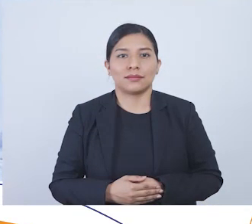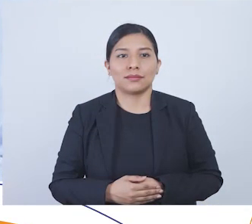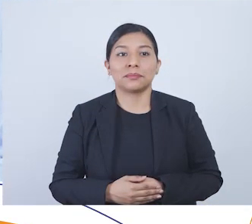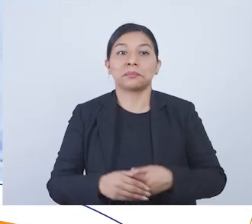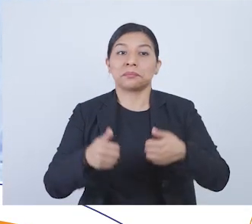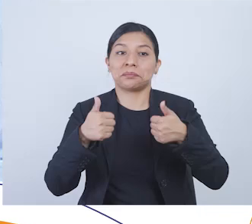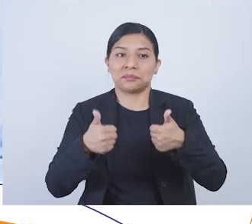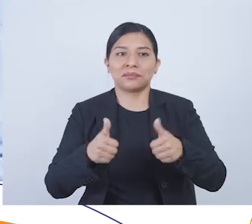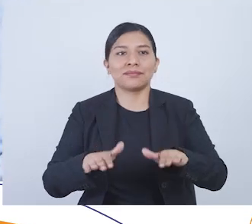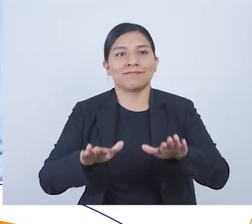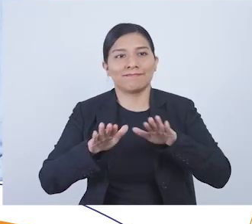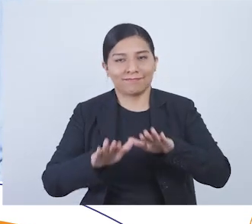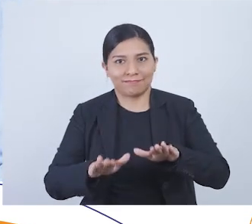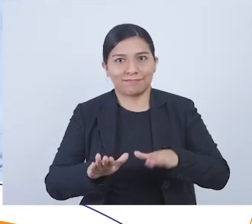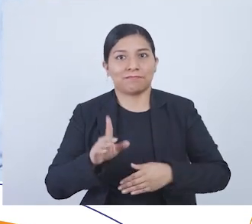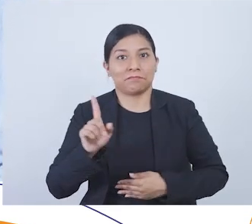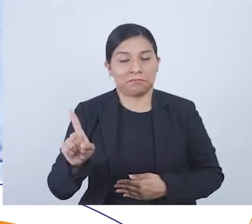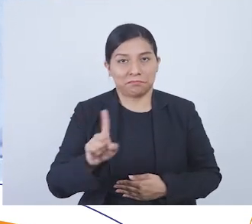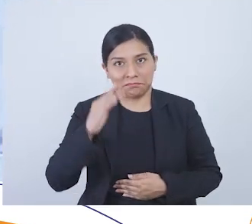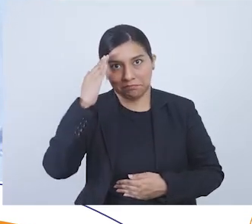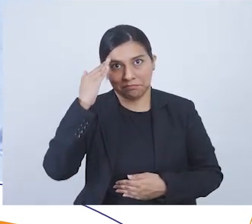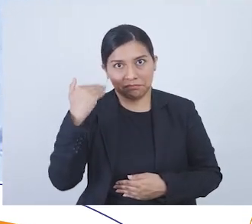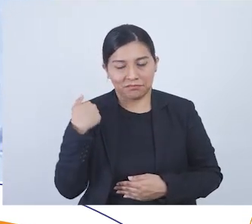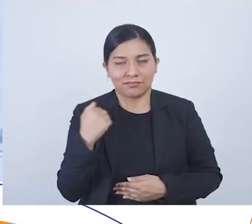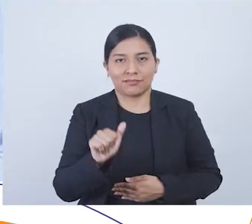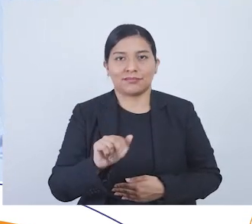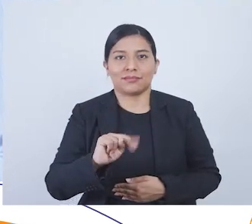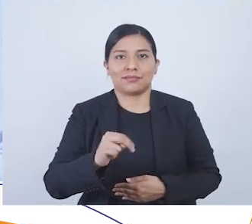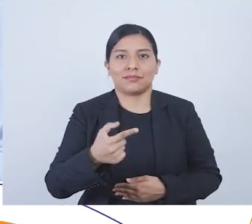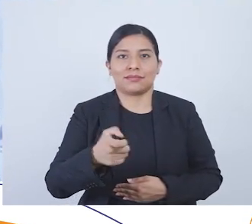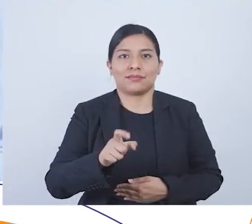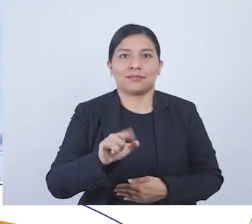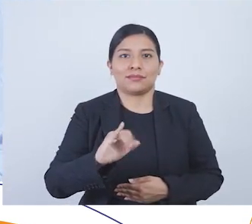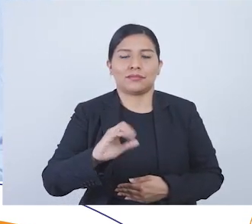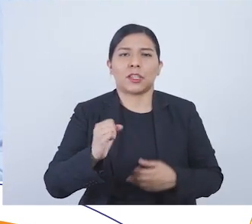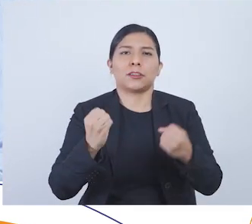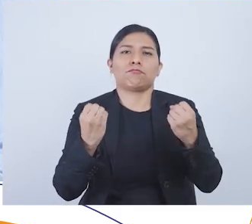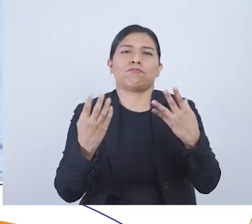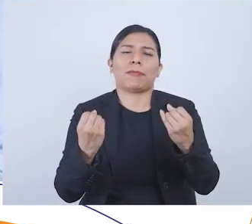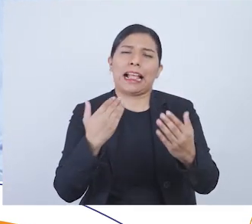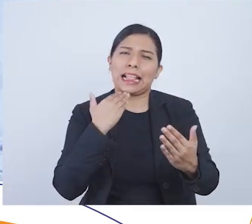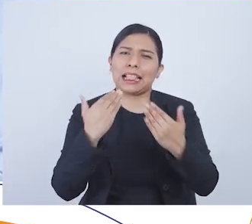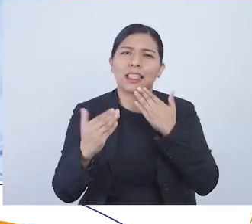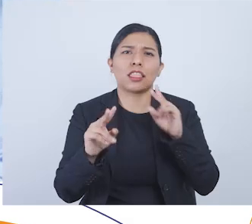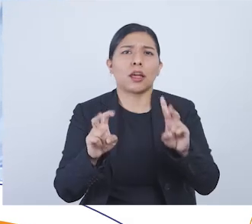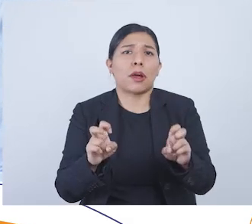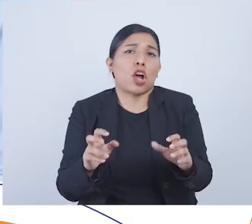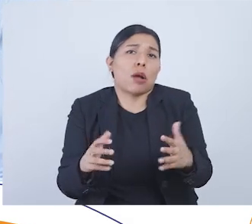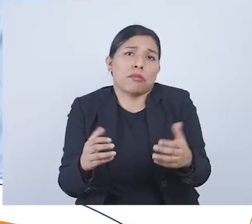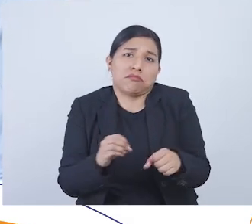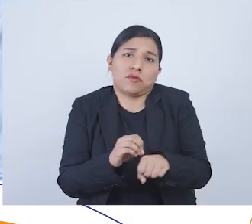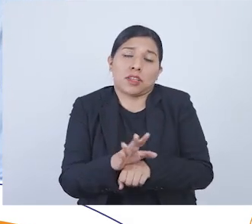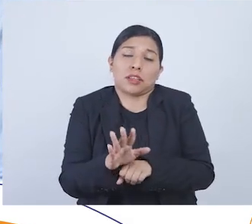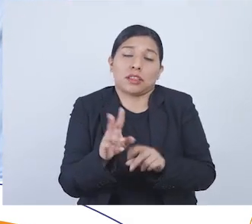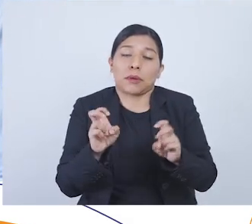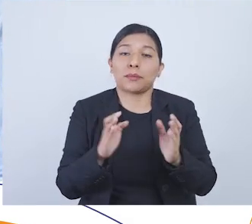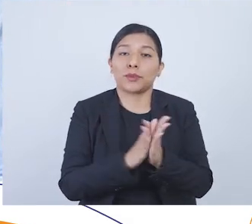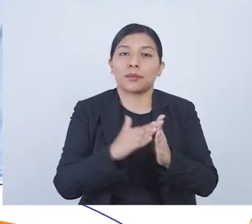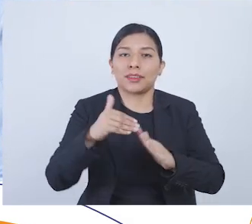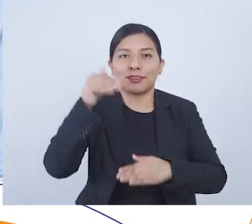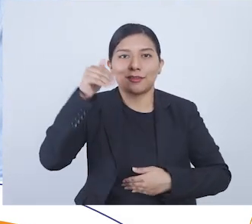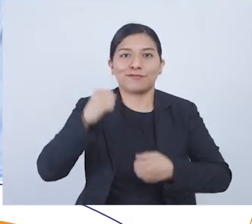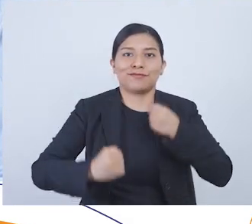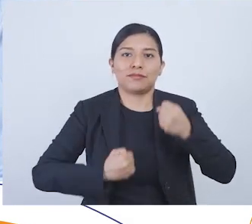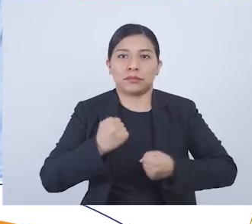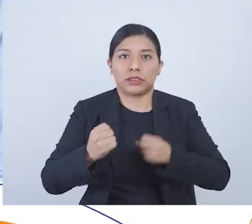Bien, gracias a la licenciada Angélica Salgado, que nos ha hecho el planteamiento, cómo fue incluido en los programas de educación física la